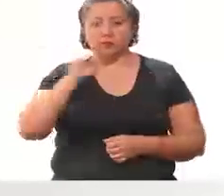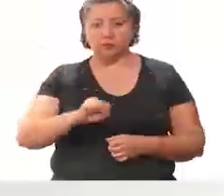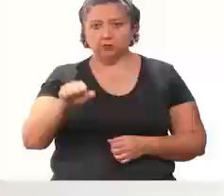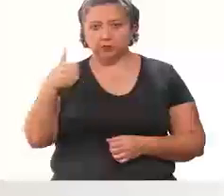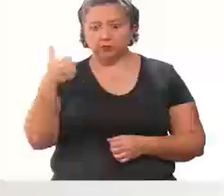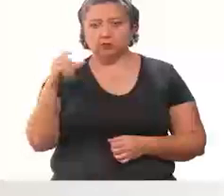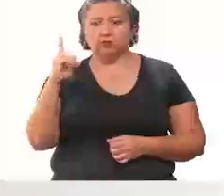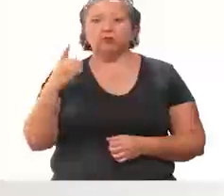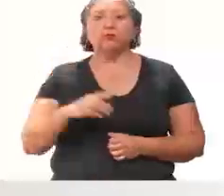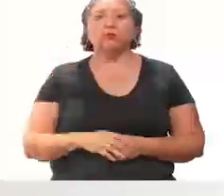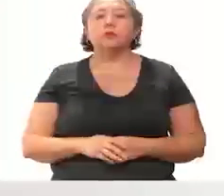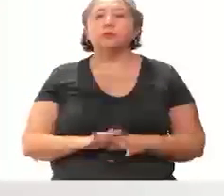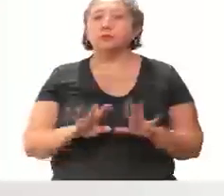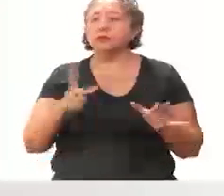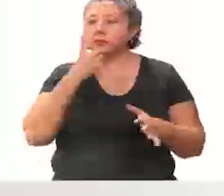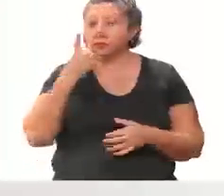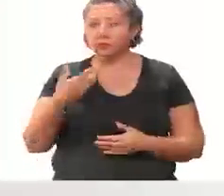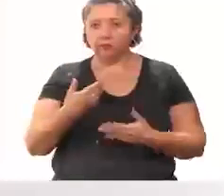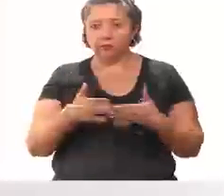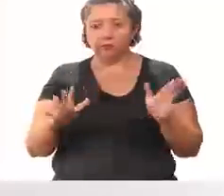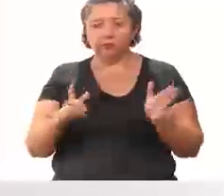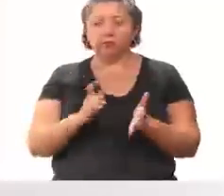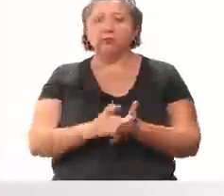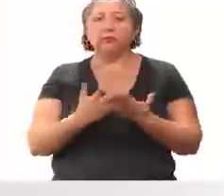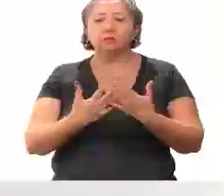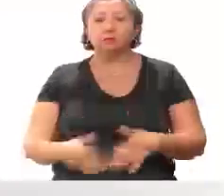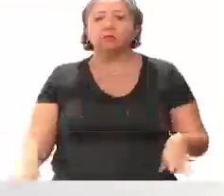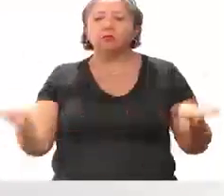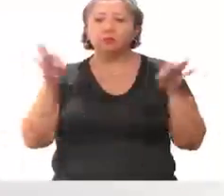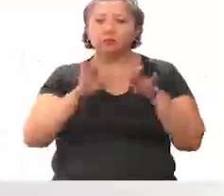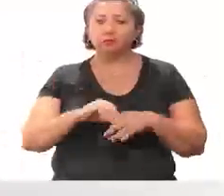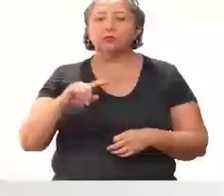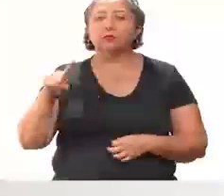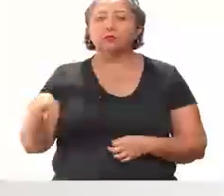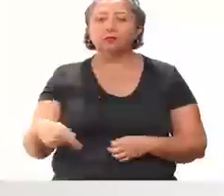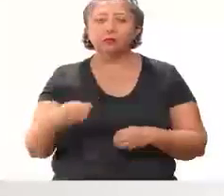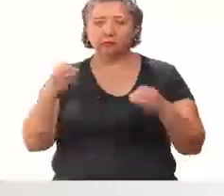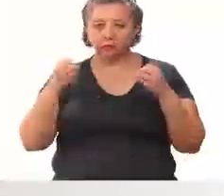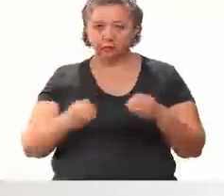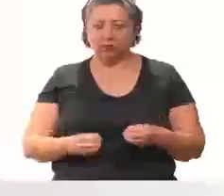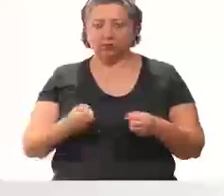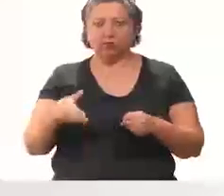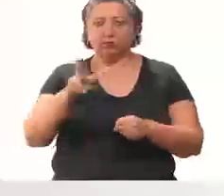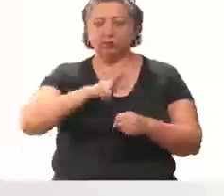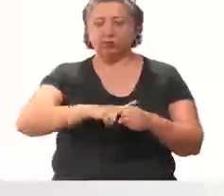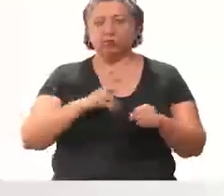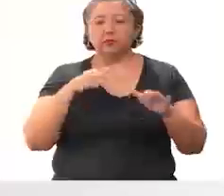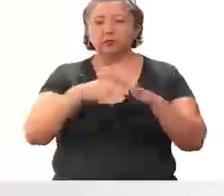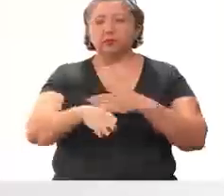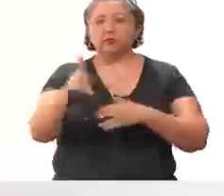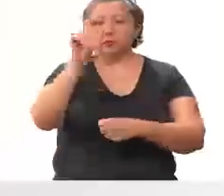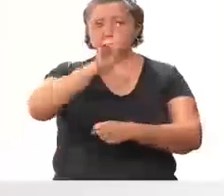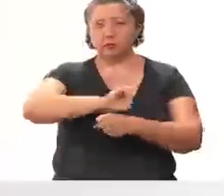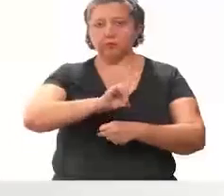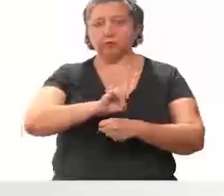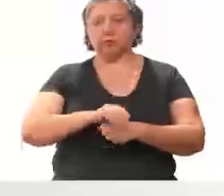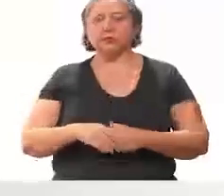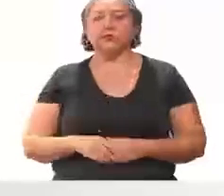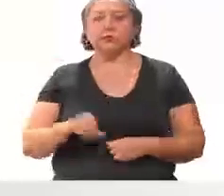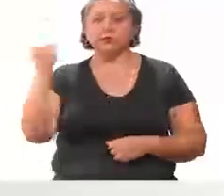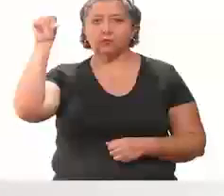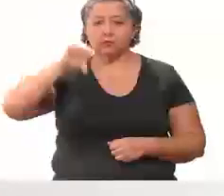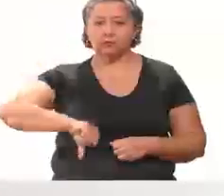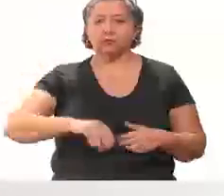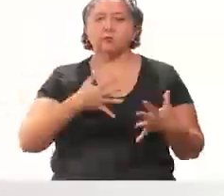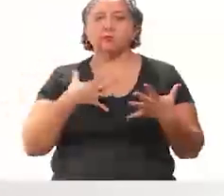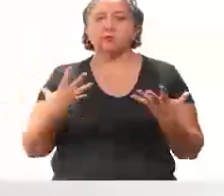sábado 11 de diciembre. Como se ha señalado, en la reapertura económica, los datos más importantes son la ocupación hospitalaria y los ingresos diarios.